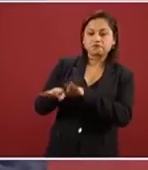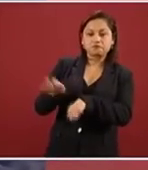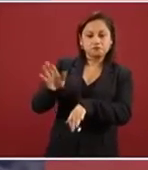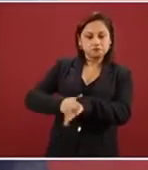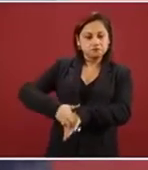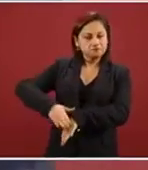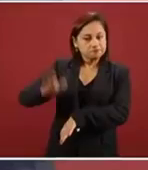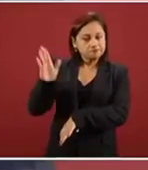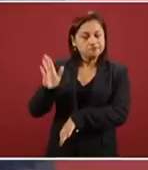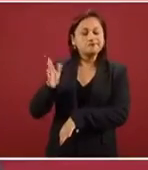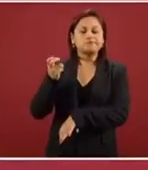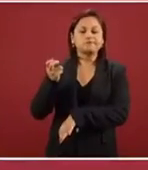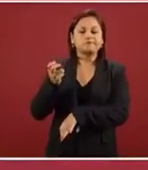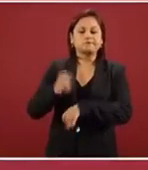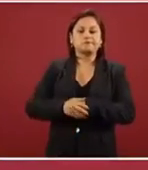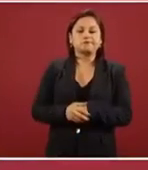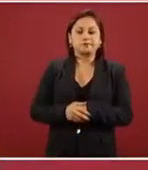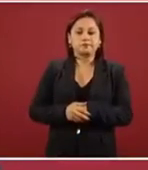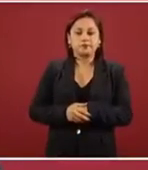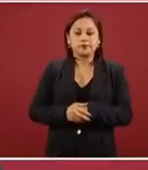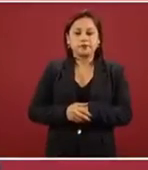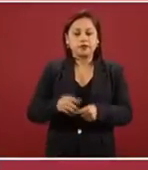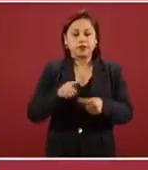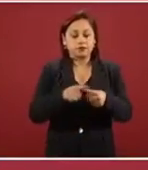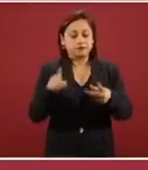otro indicador es que